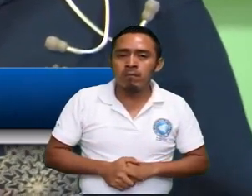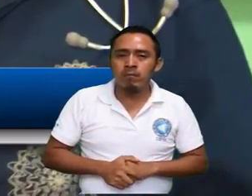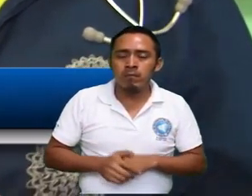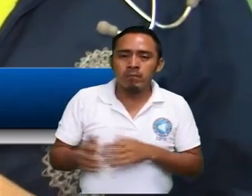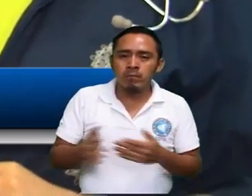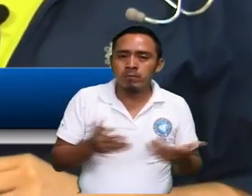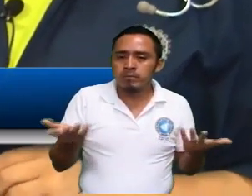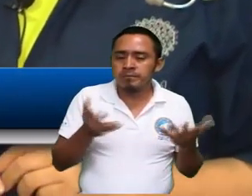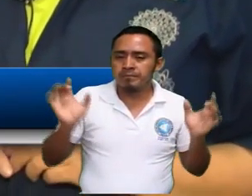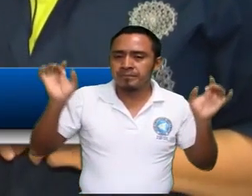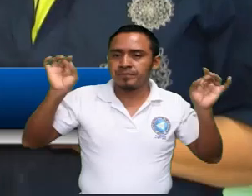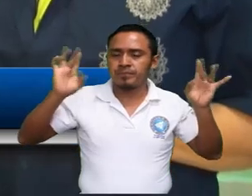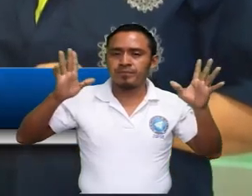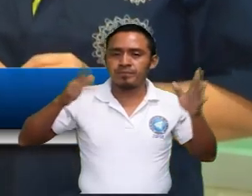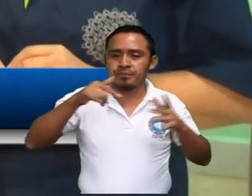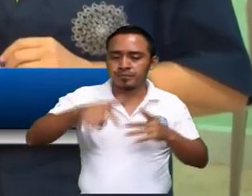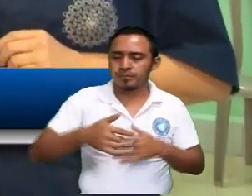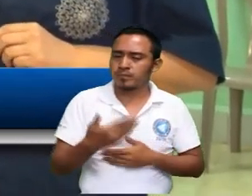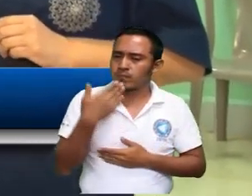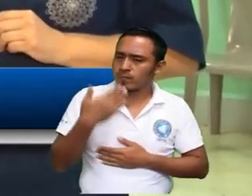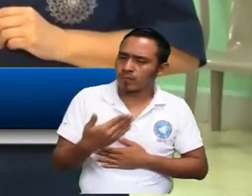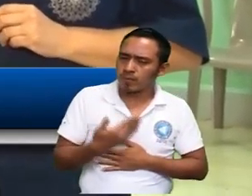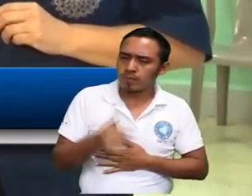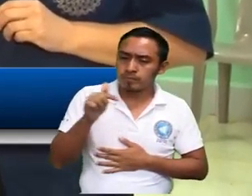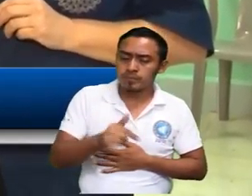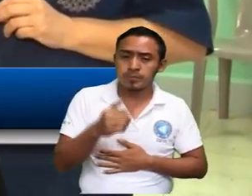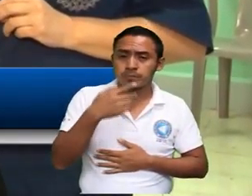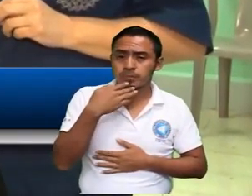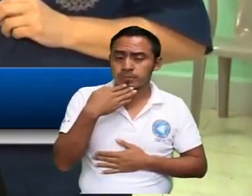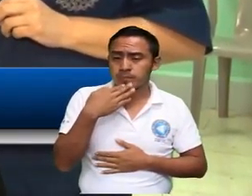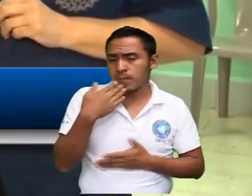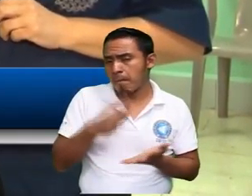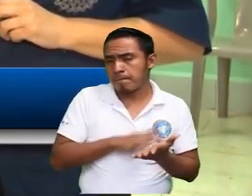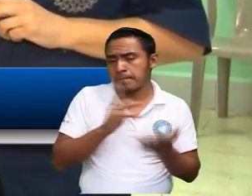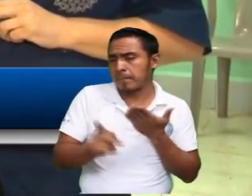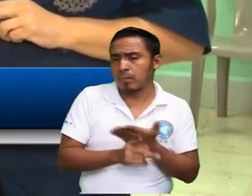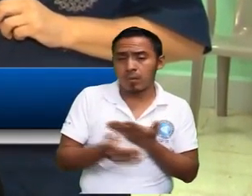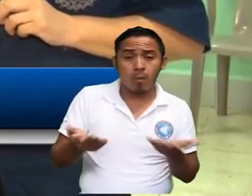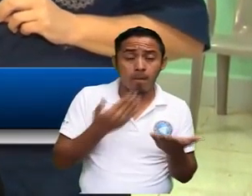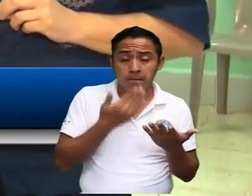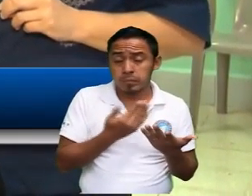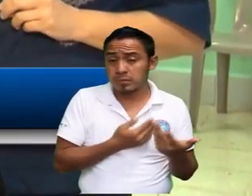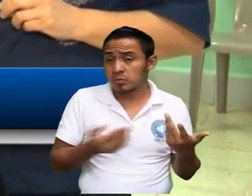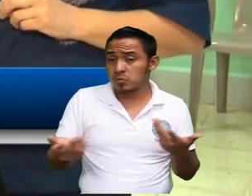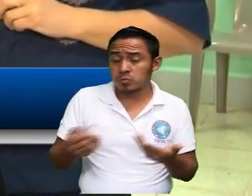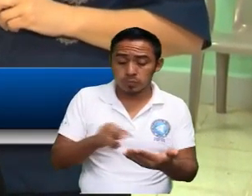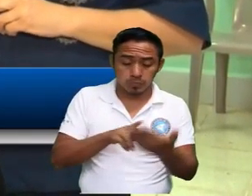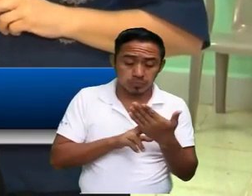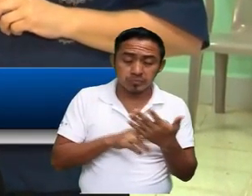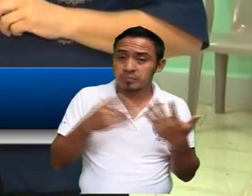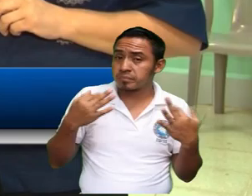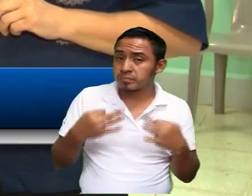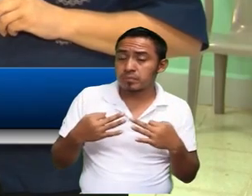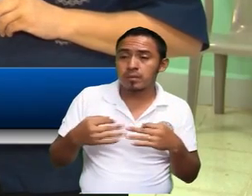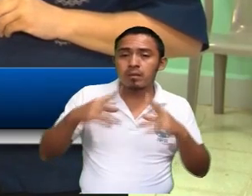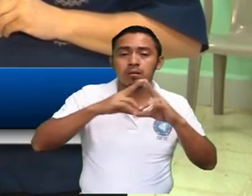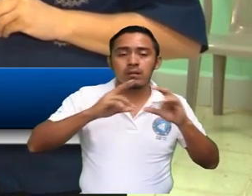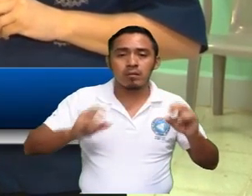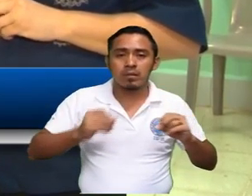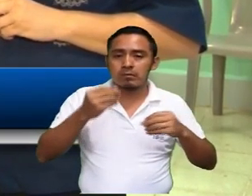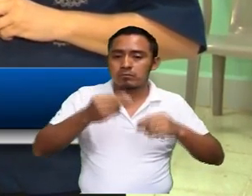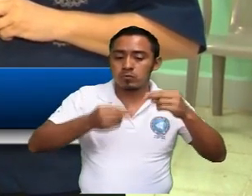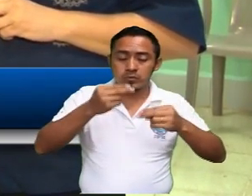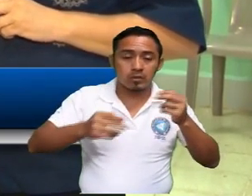sido el éxito, doctora, de este programa? ¿Se han visto resultados positivos? Obviamente en el país ya no hay aquellos